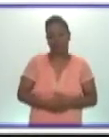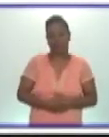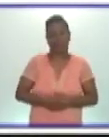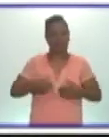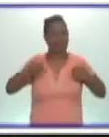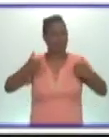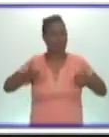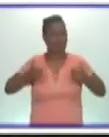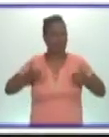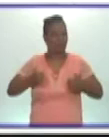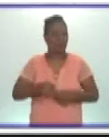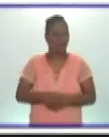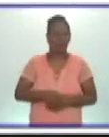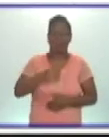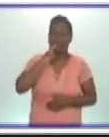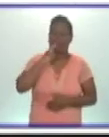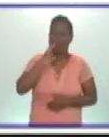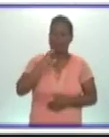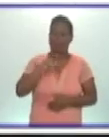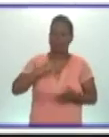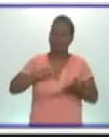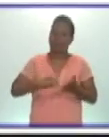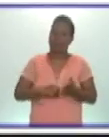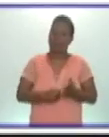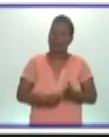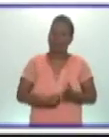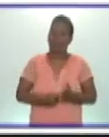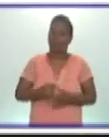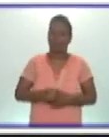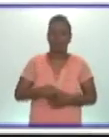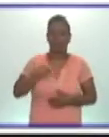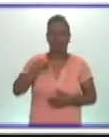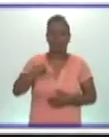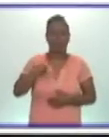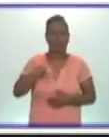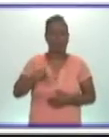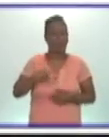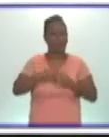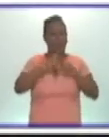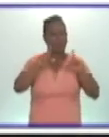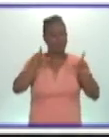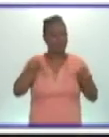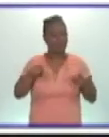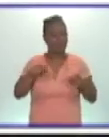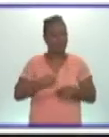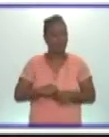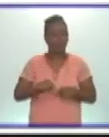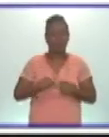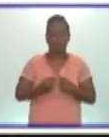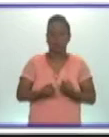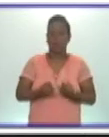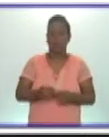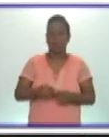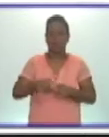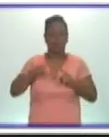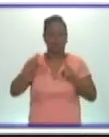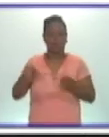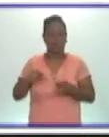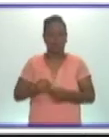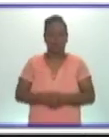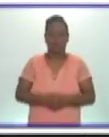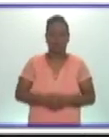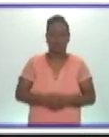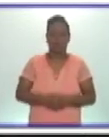¡Excelente! Y este es el resultado de la multiplicación de este monomio por este polinomio.